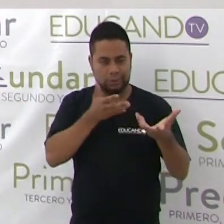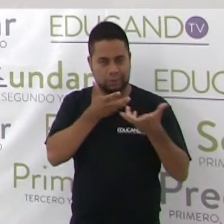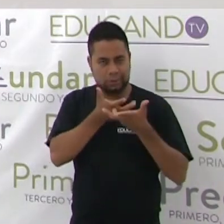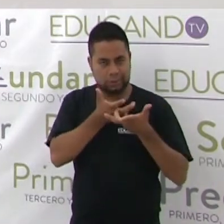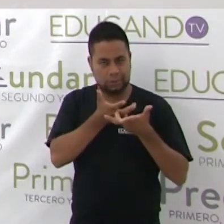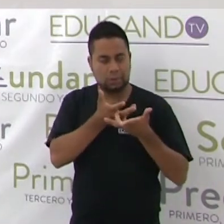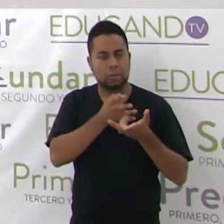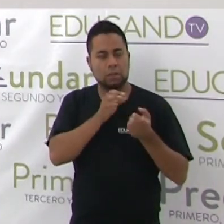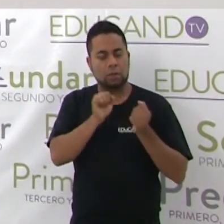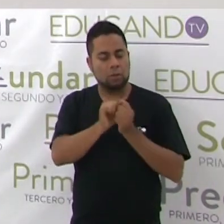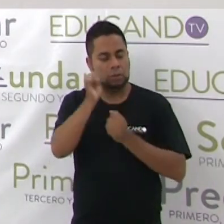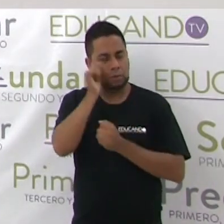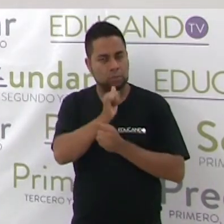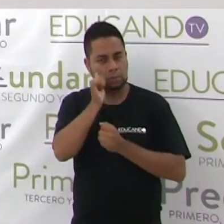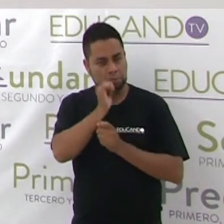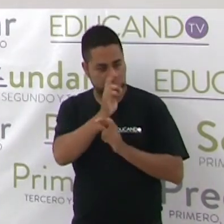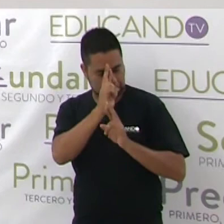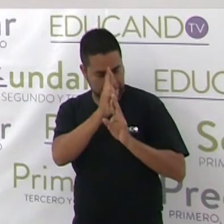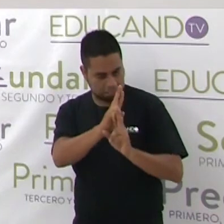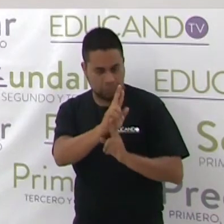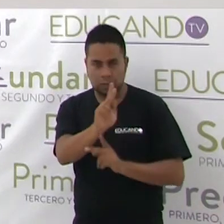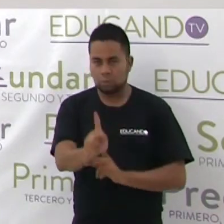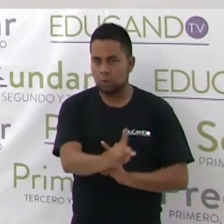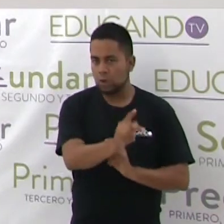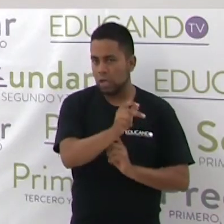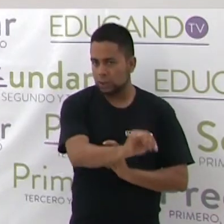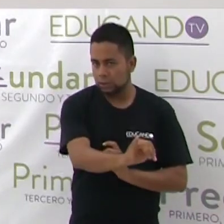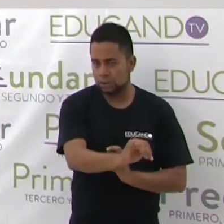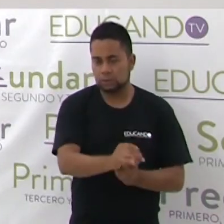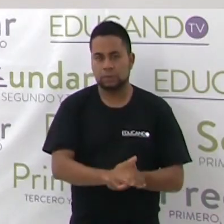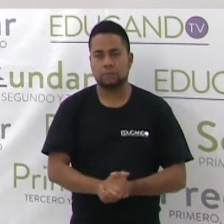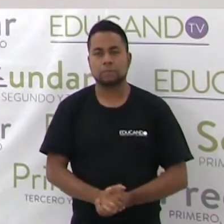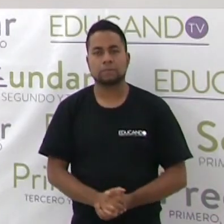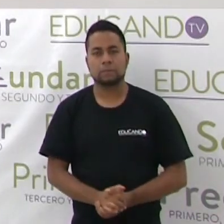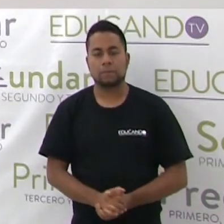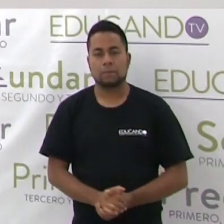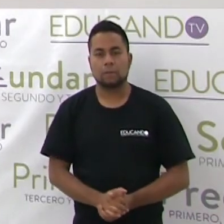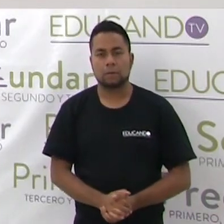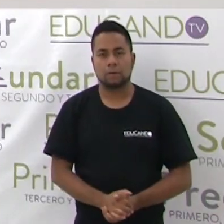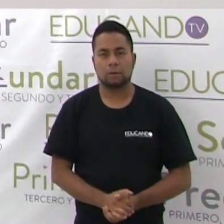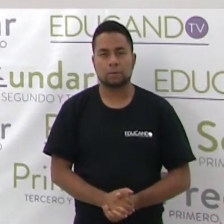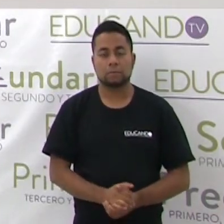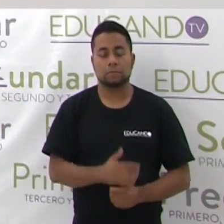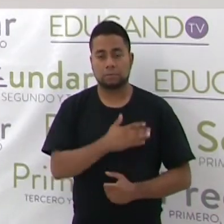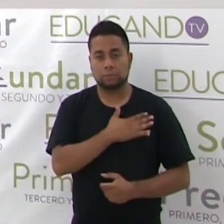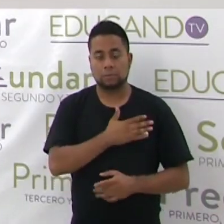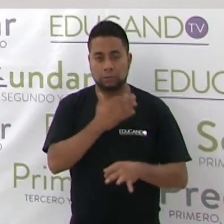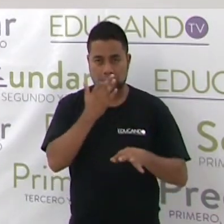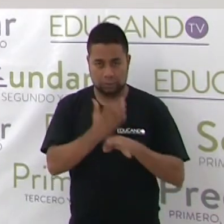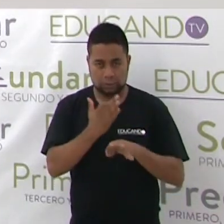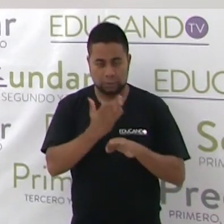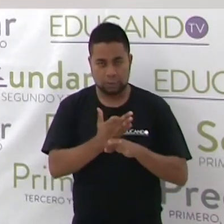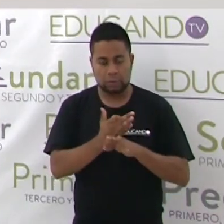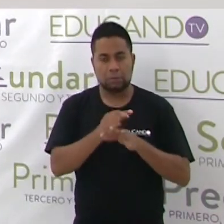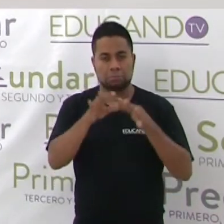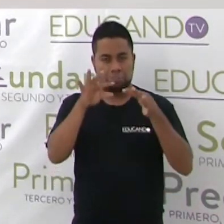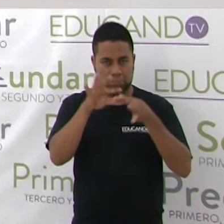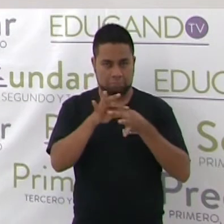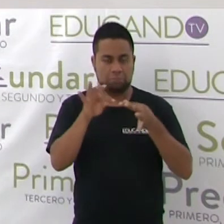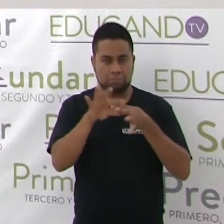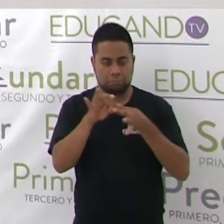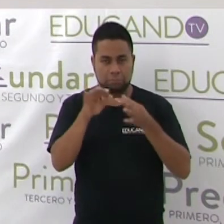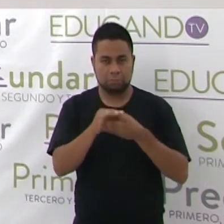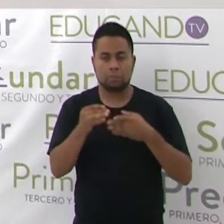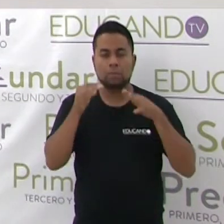y respetando a las comunidades. Bueno, ahora vamos a platicar